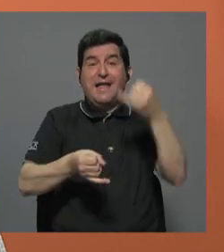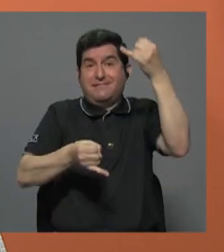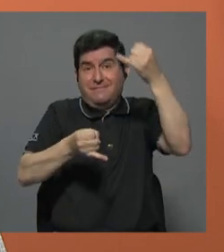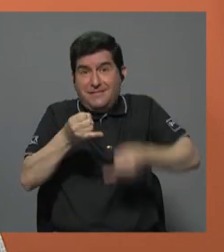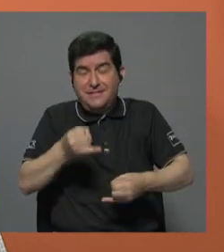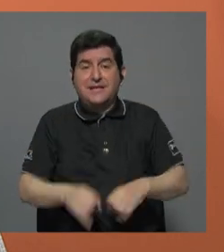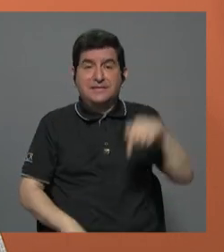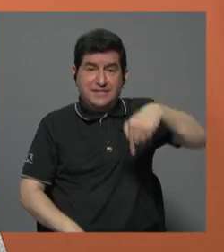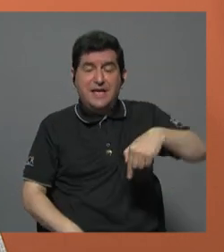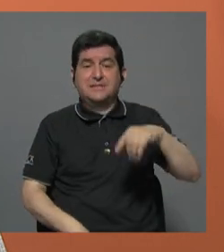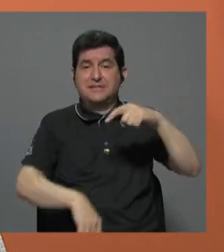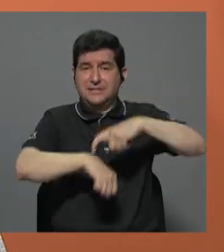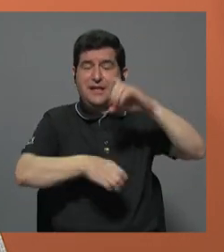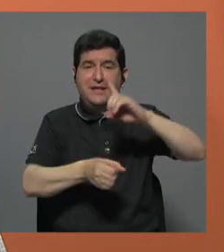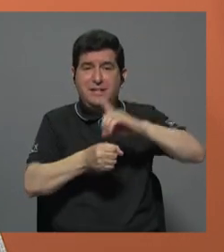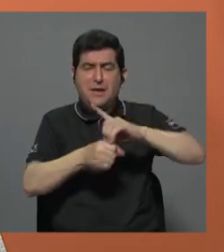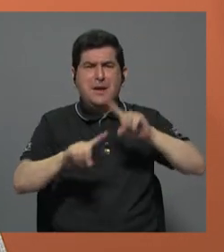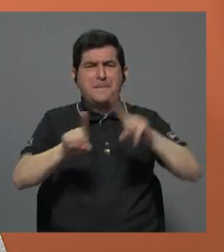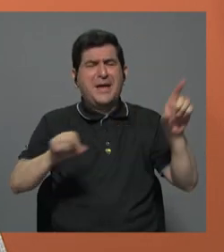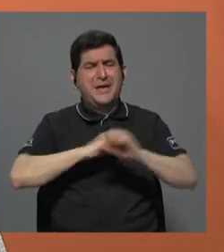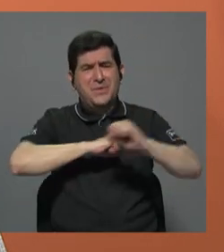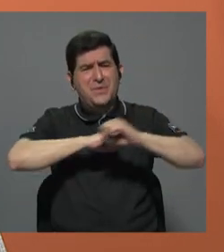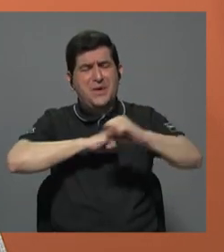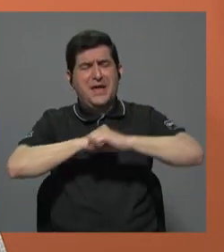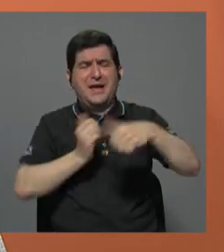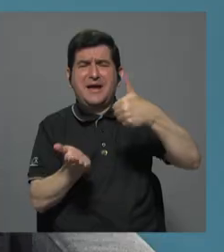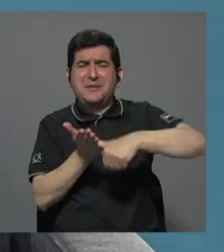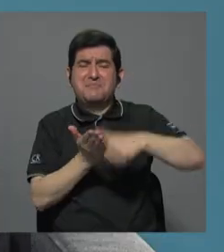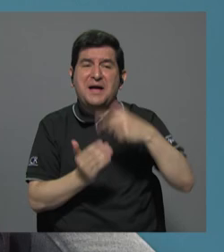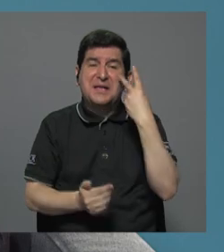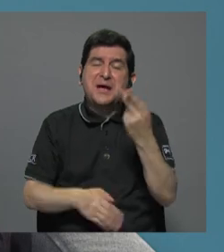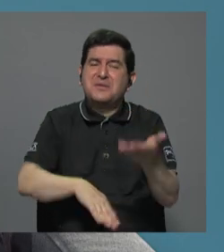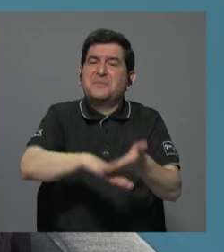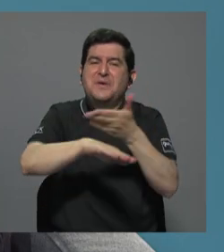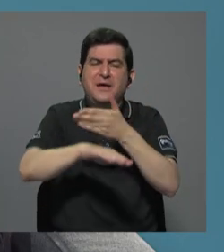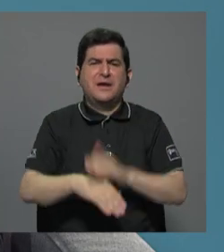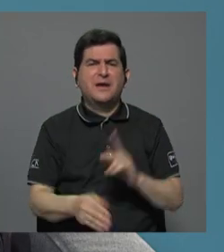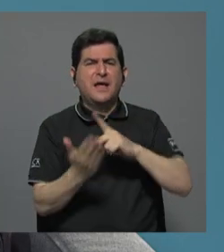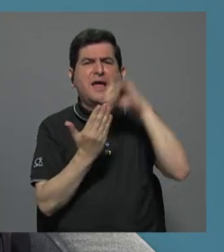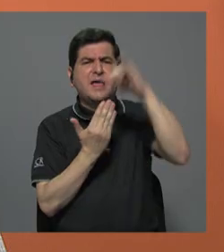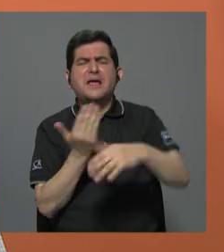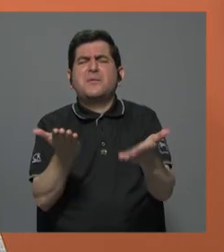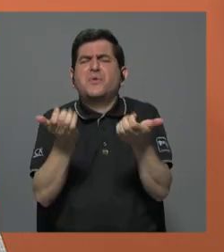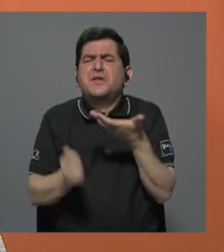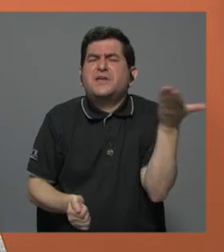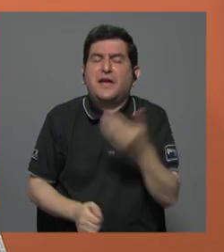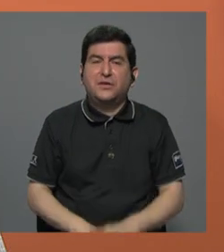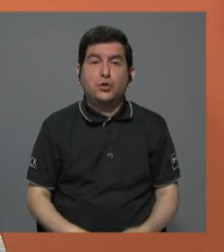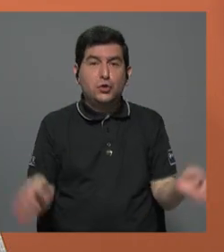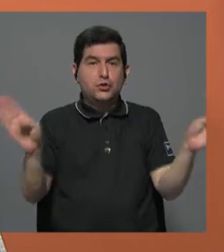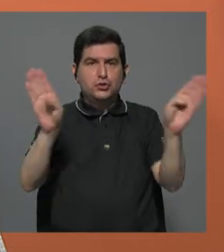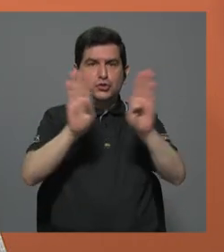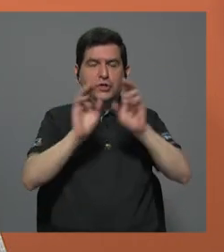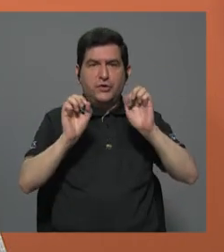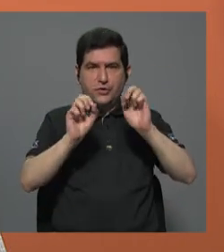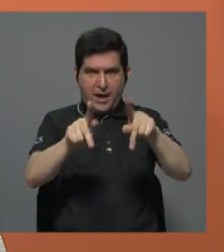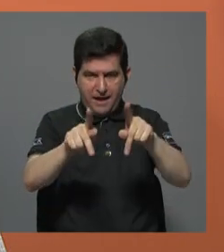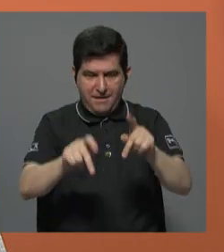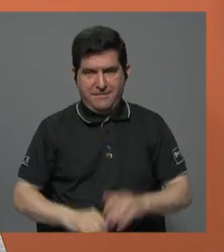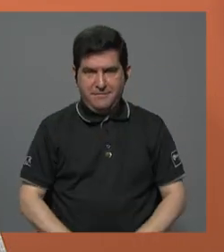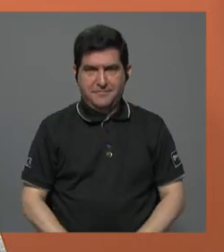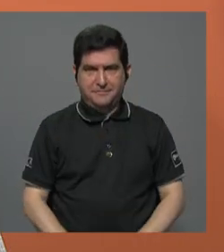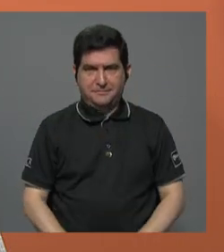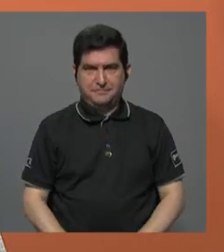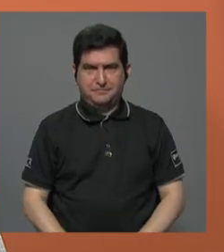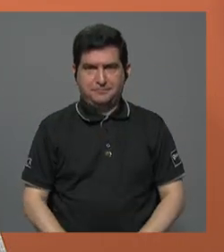la legislatura sin embargo esta campaña electoral lo que pretende el proyecto proyecto lo que pretende es cerrar el portillo para que digamos